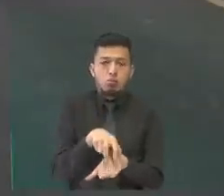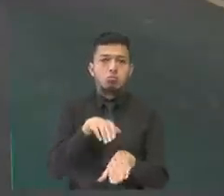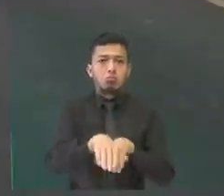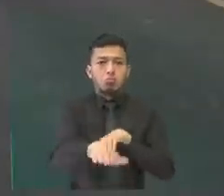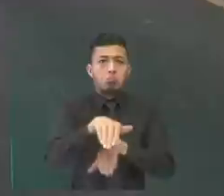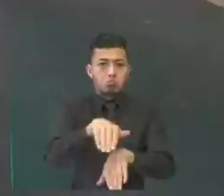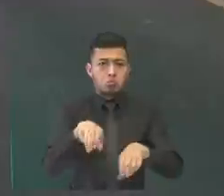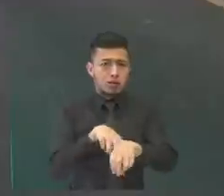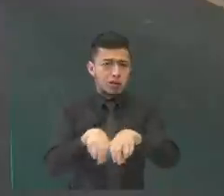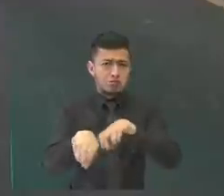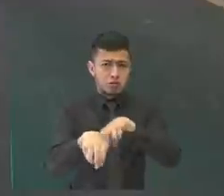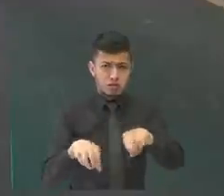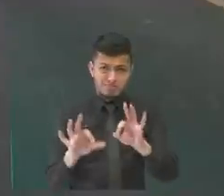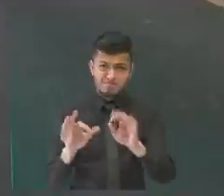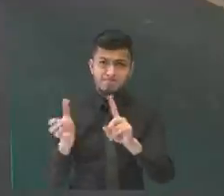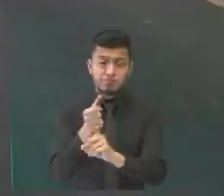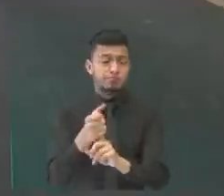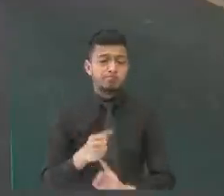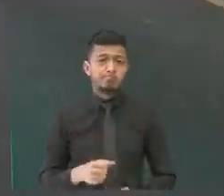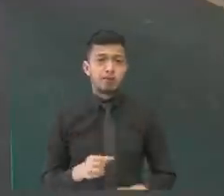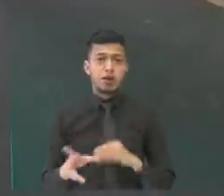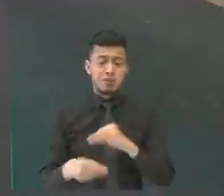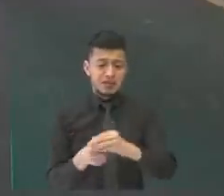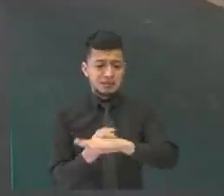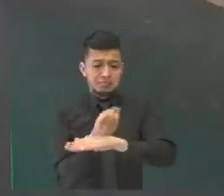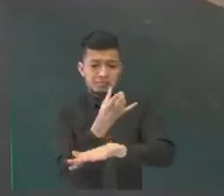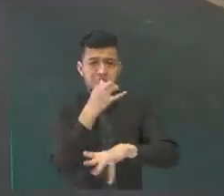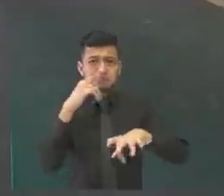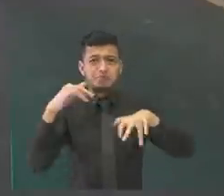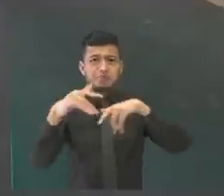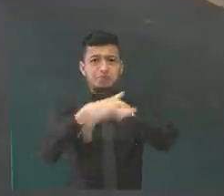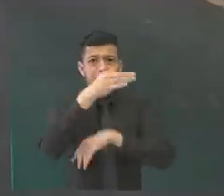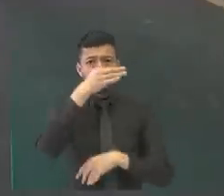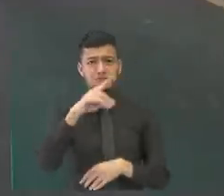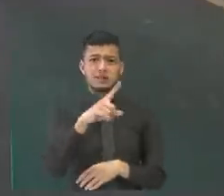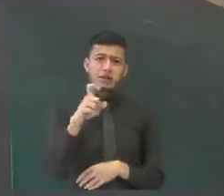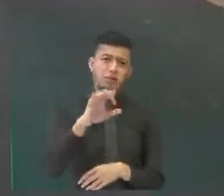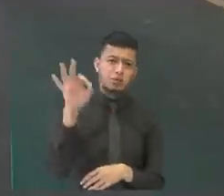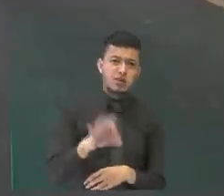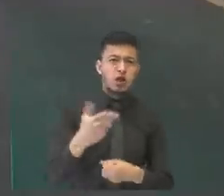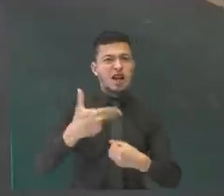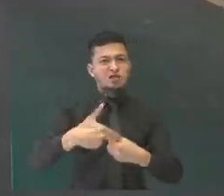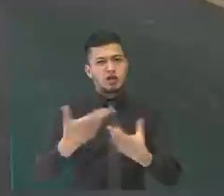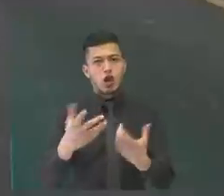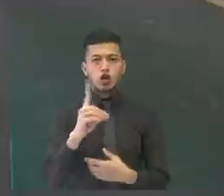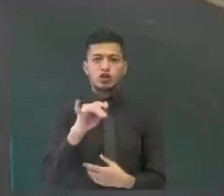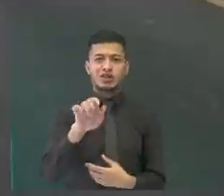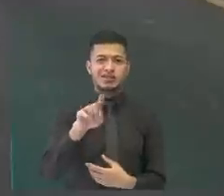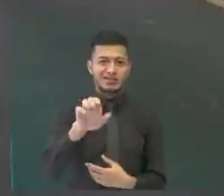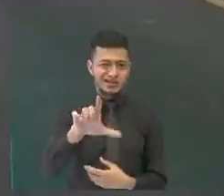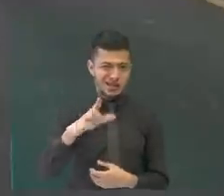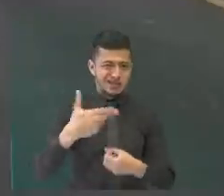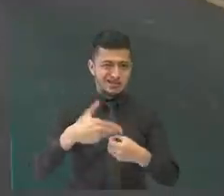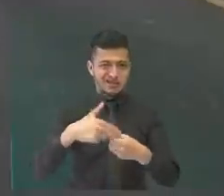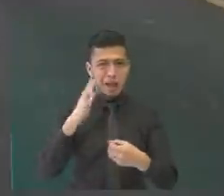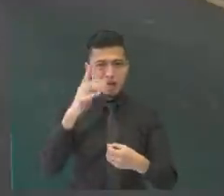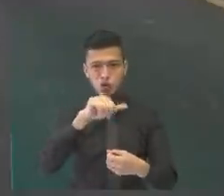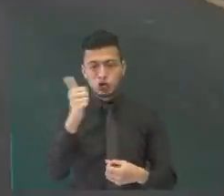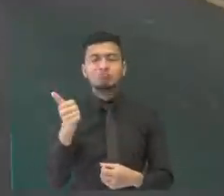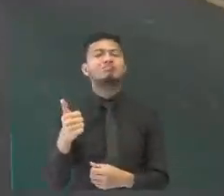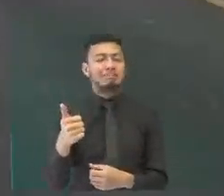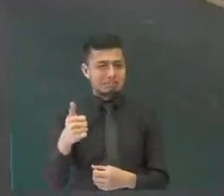modo de transporte, pero además carros que contaminan casi en un 100% de diésel o gasolina. El espacio de los peatones,